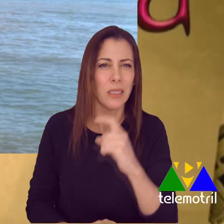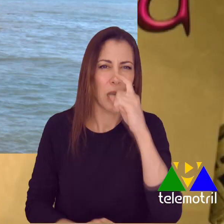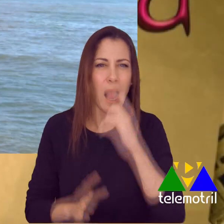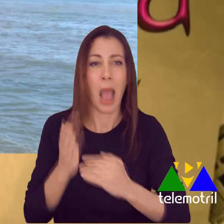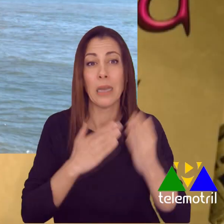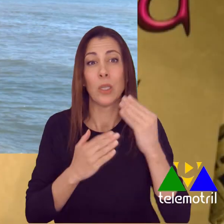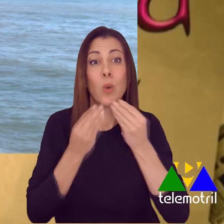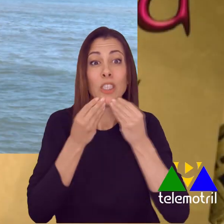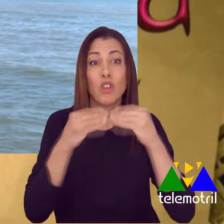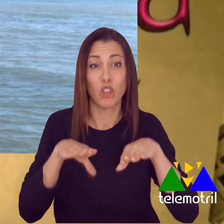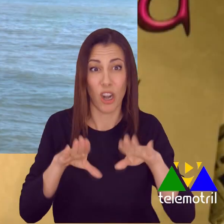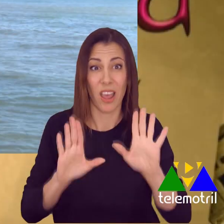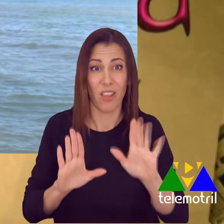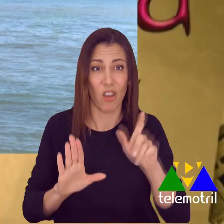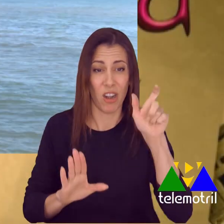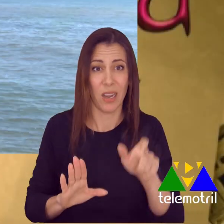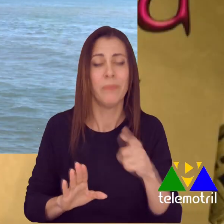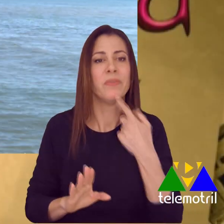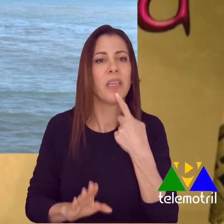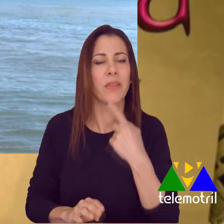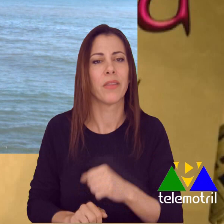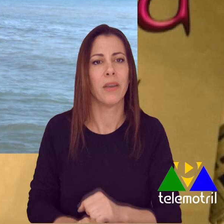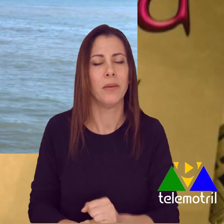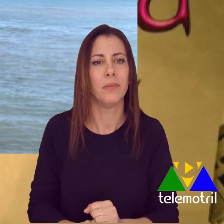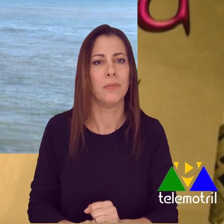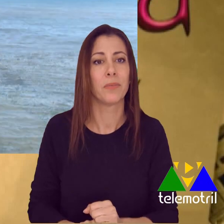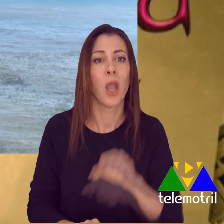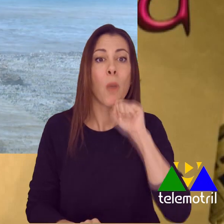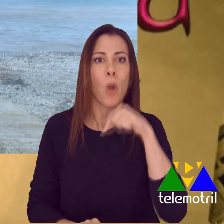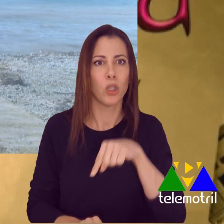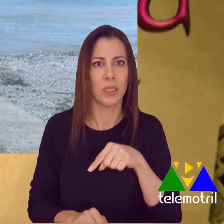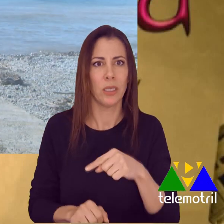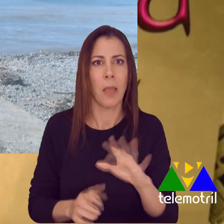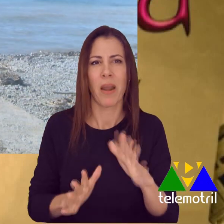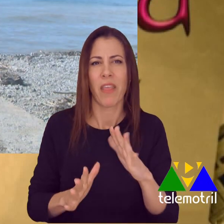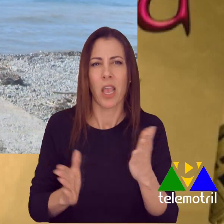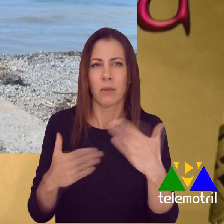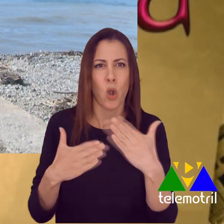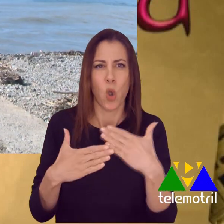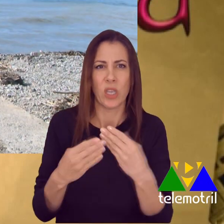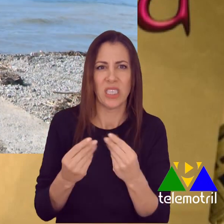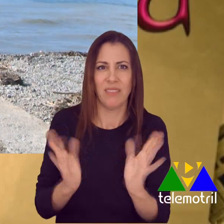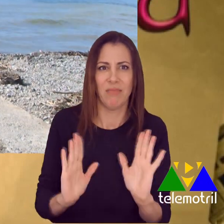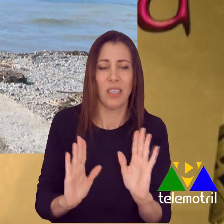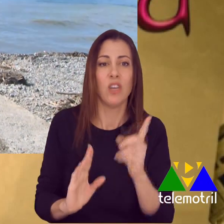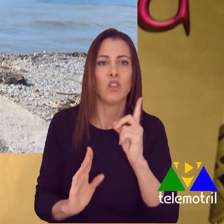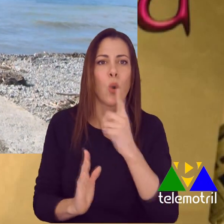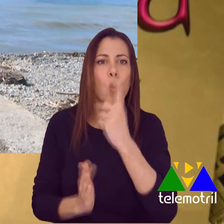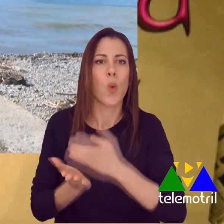antiguos cronistas que decían que Motril no existía, que Motril era una